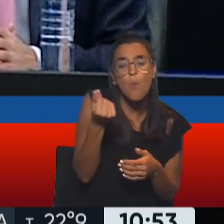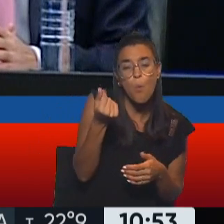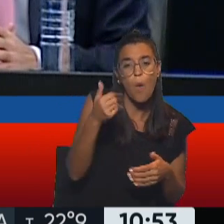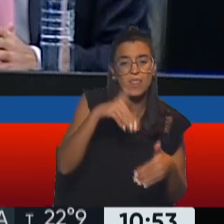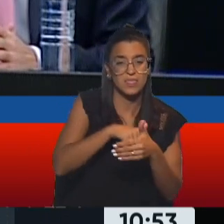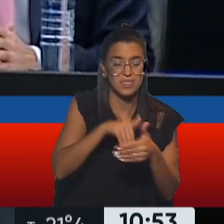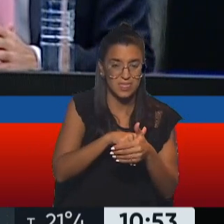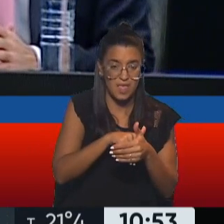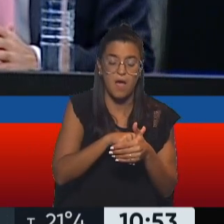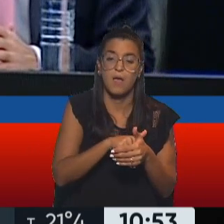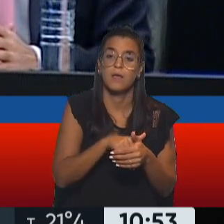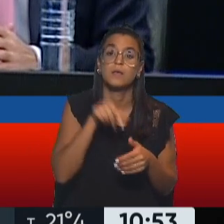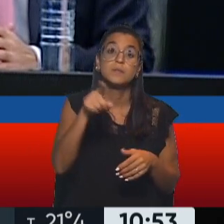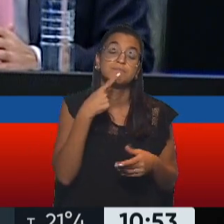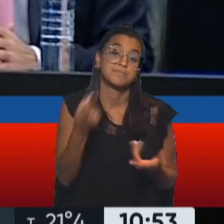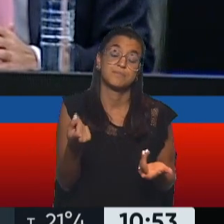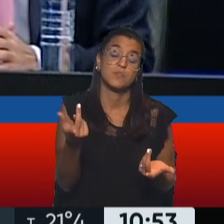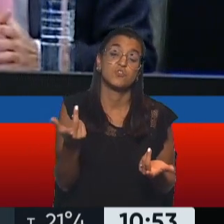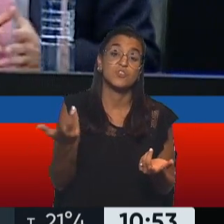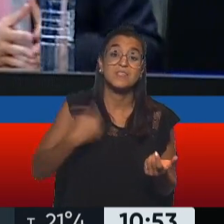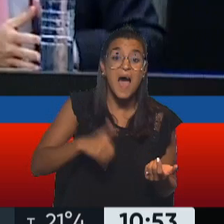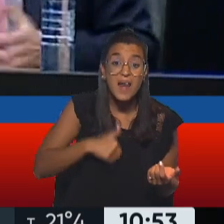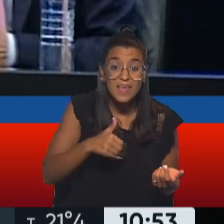que impidan que la Argentina